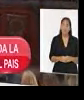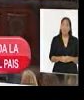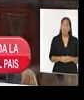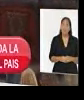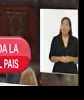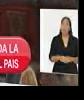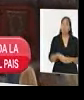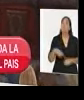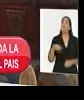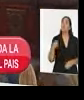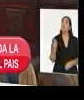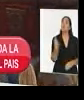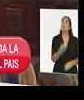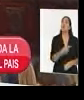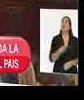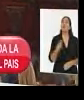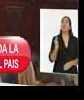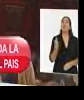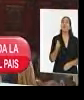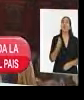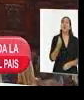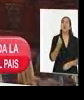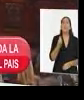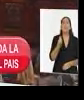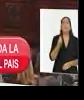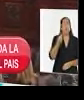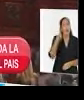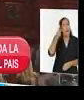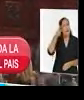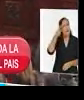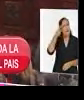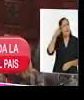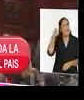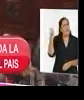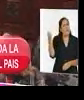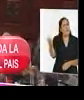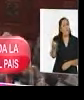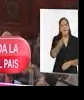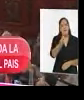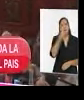Macri o a la gente de Macri, este país va a ser un caos, o al revés.